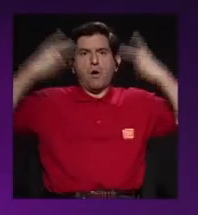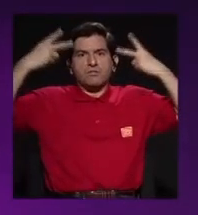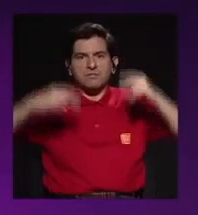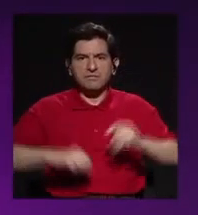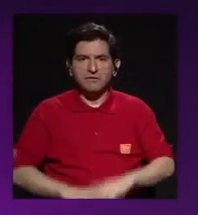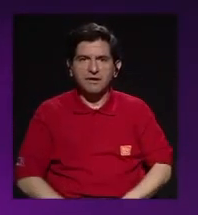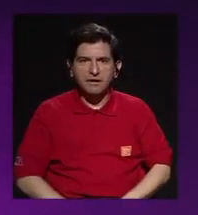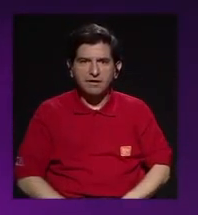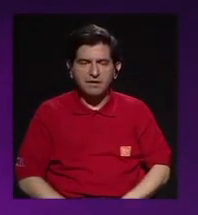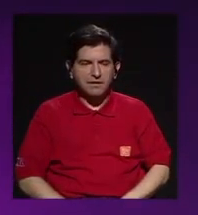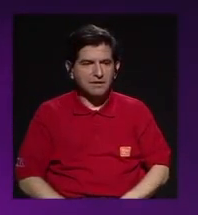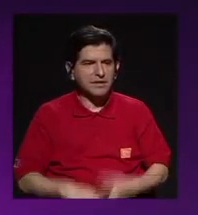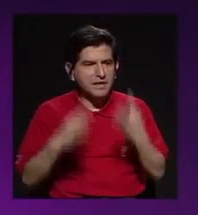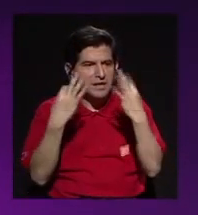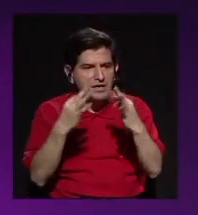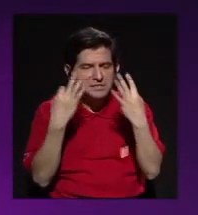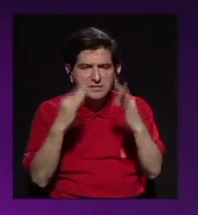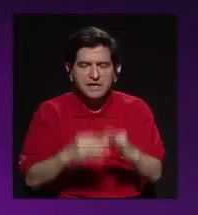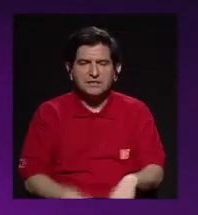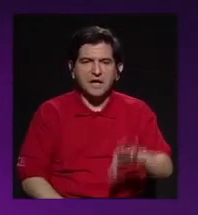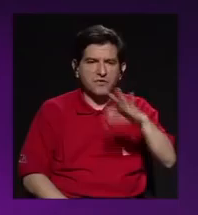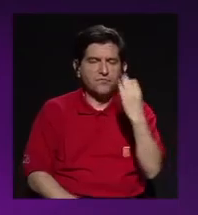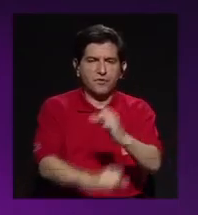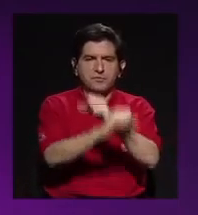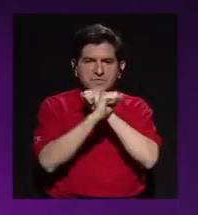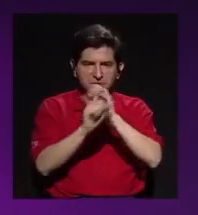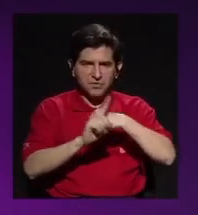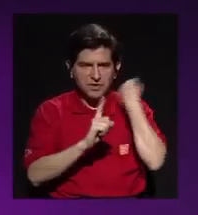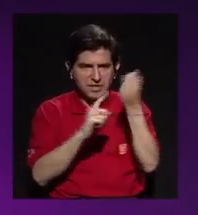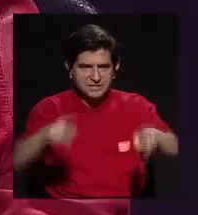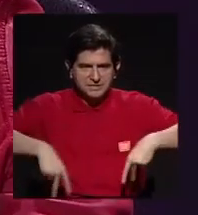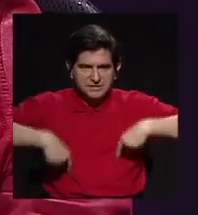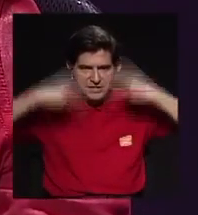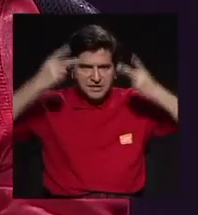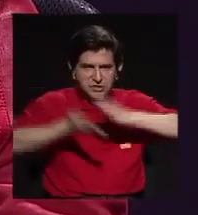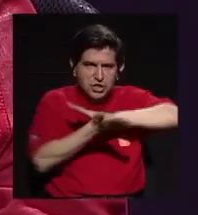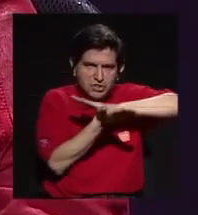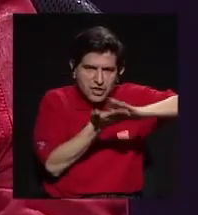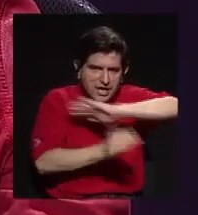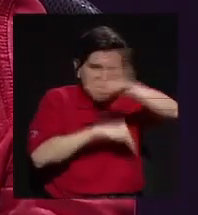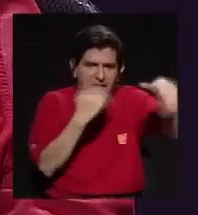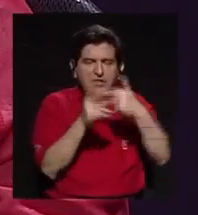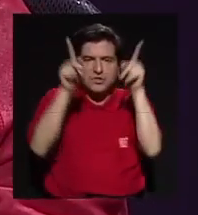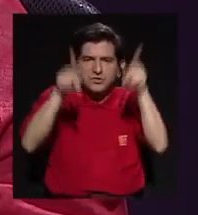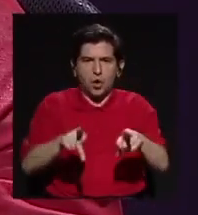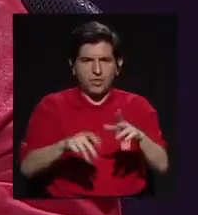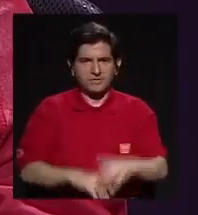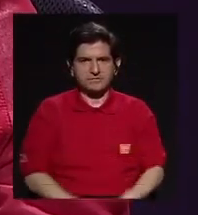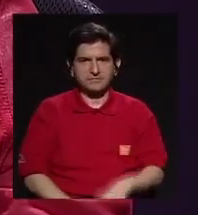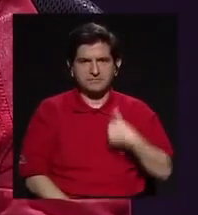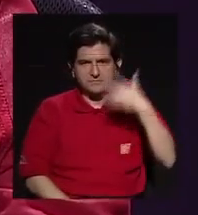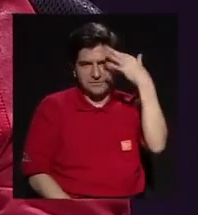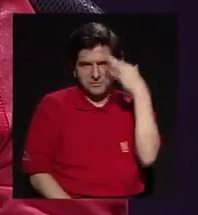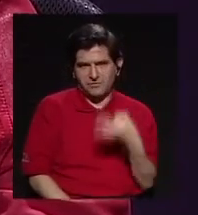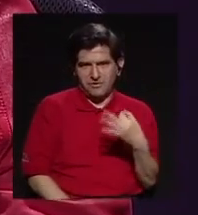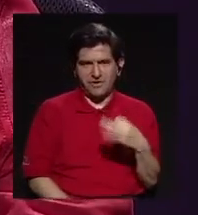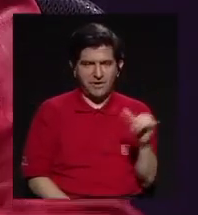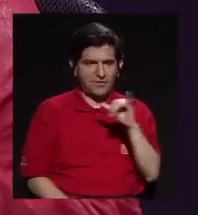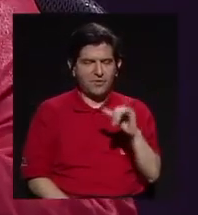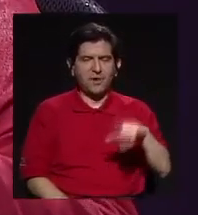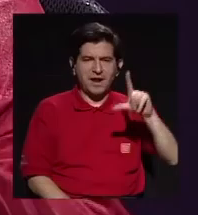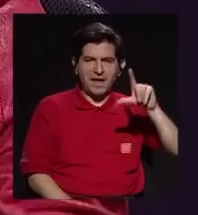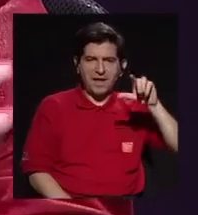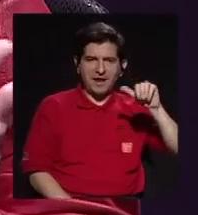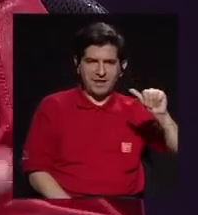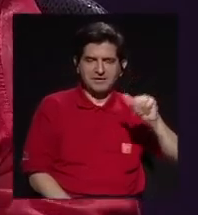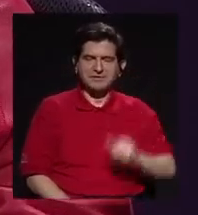realidad es buscar la forma de cómo garantizar condiciones de vida digna para todas las personas. Y yo creo que coincido con Larisa de que